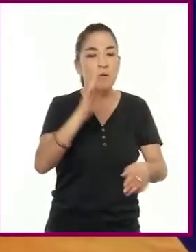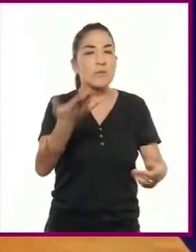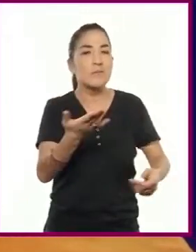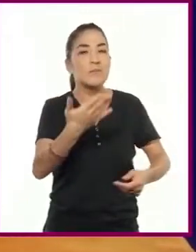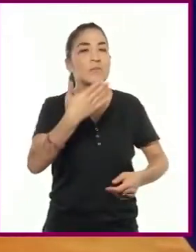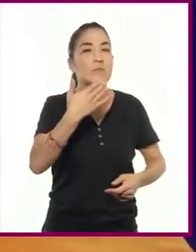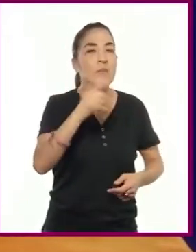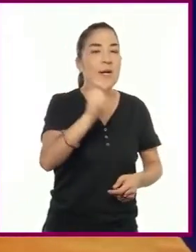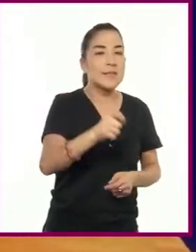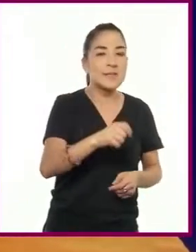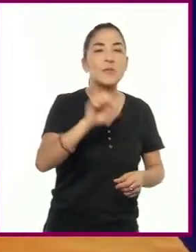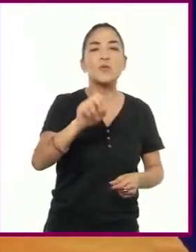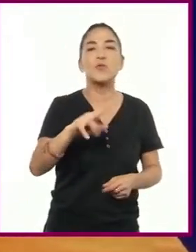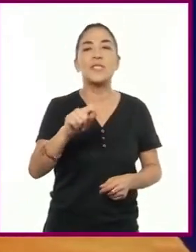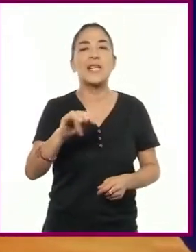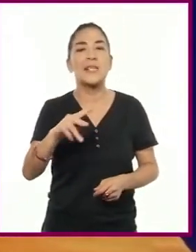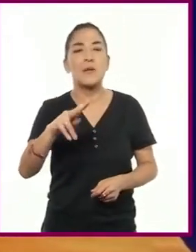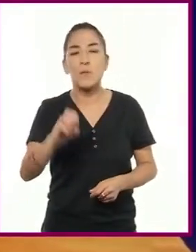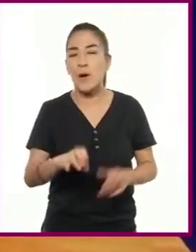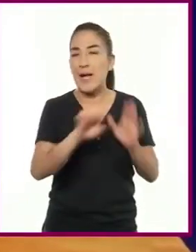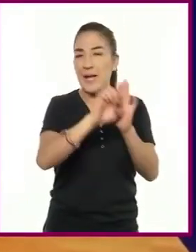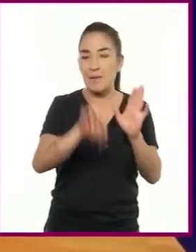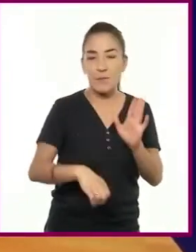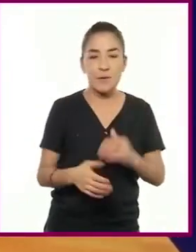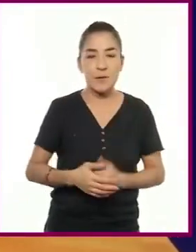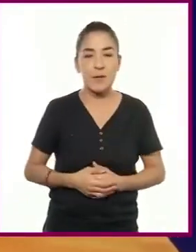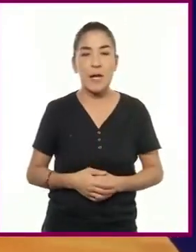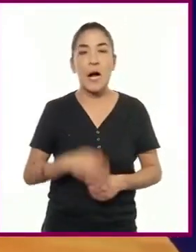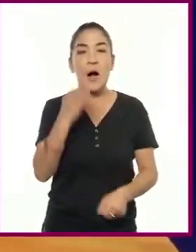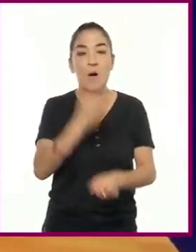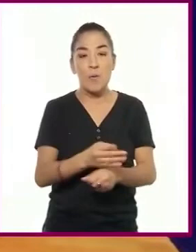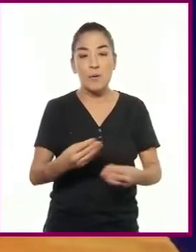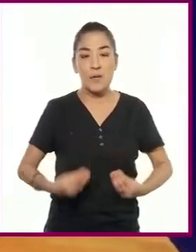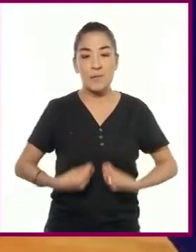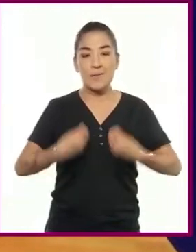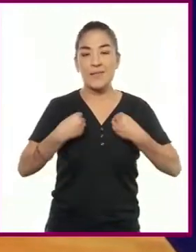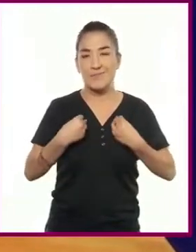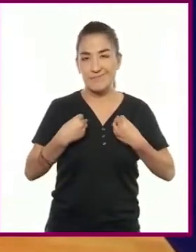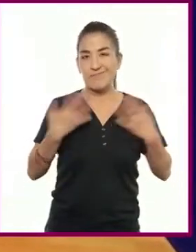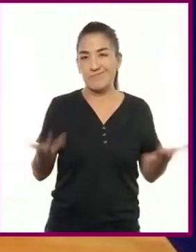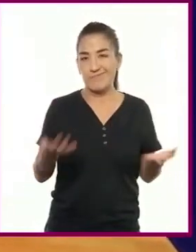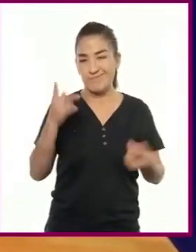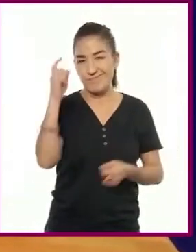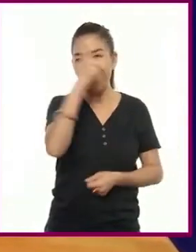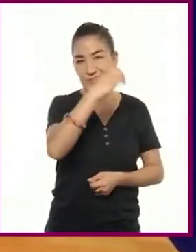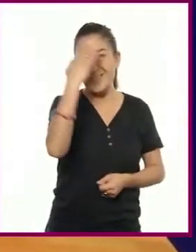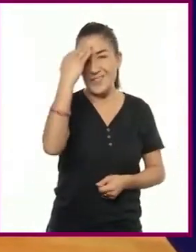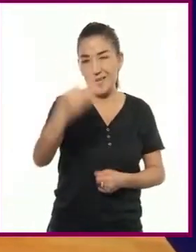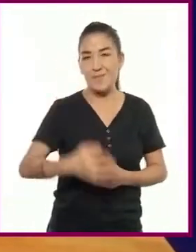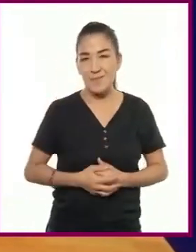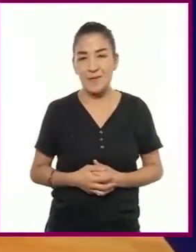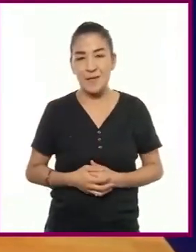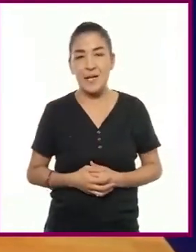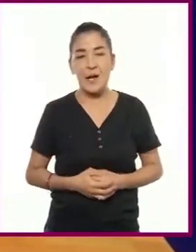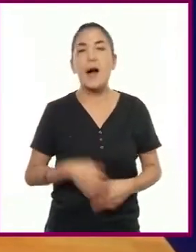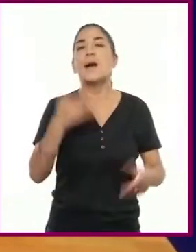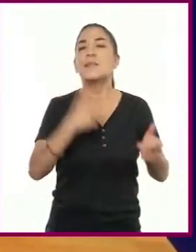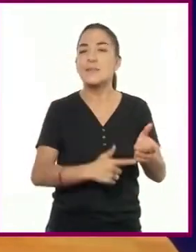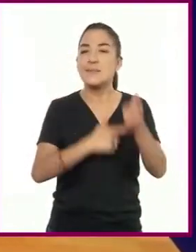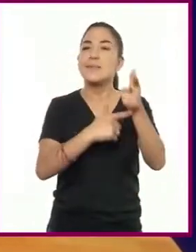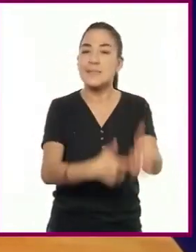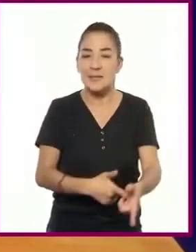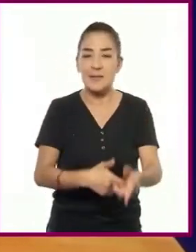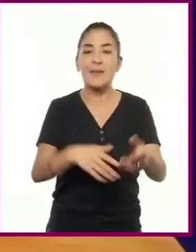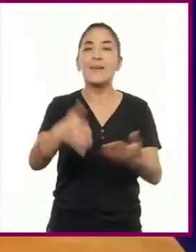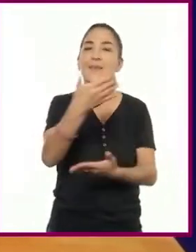los sustantivos. Por ejemplo, estamos viviendo tiempos difíciles. Continuamos en